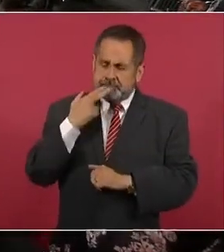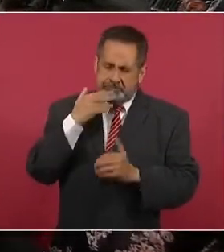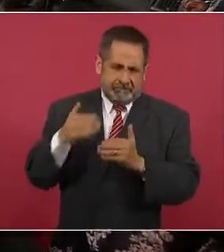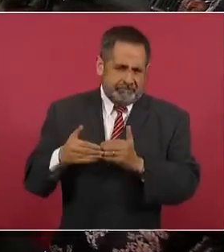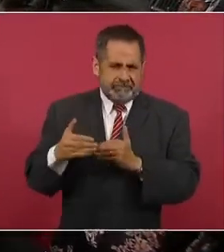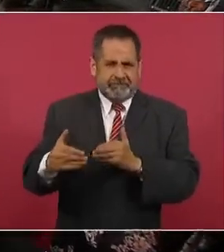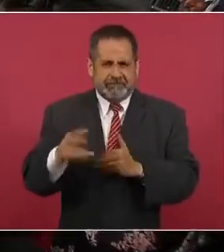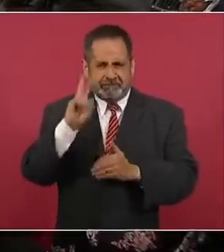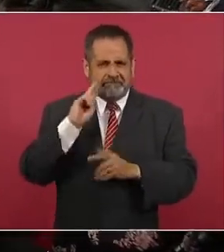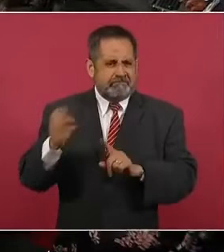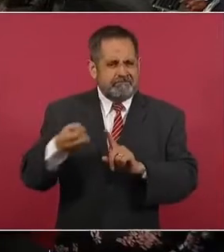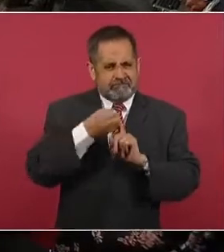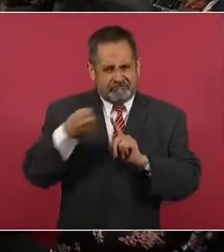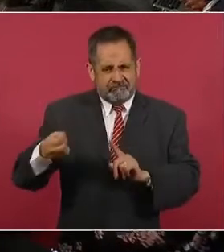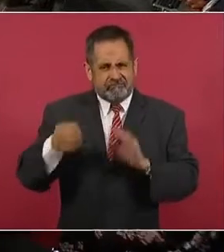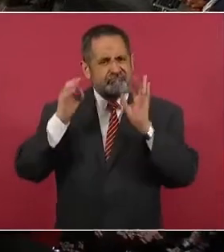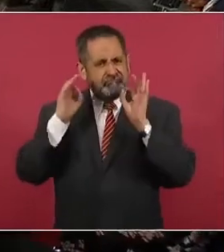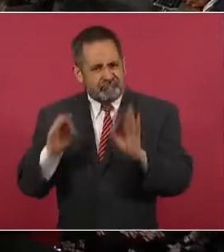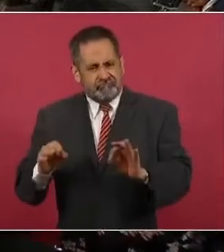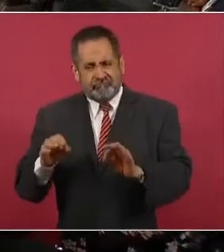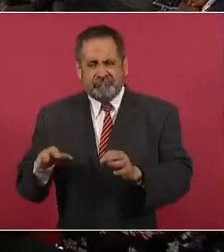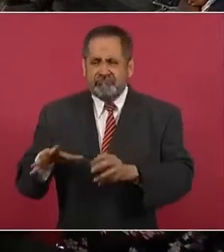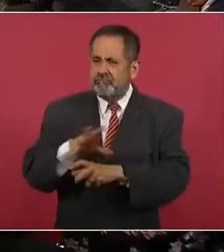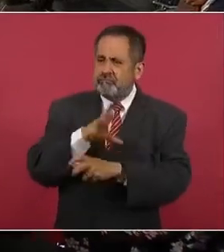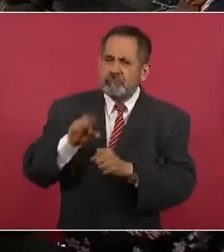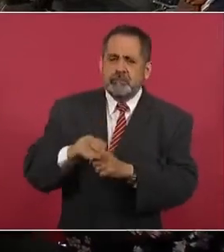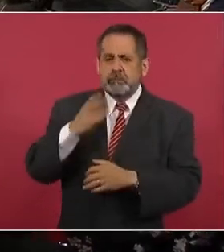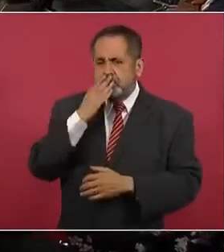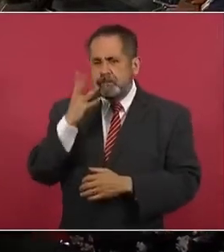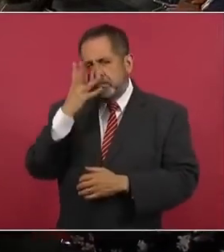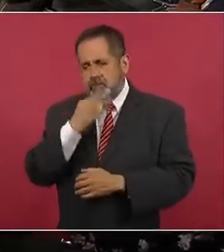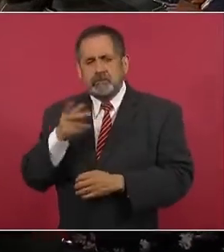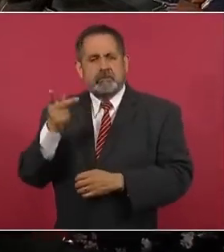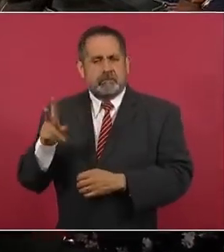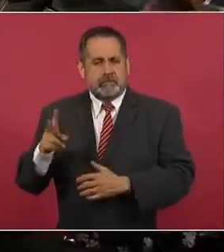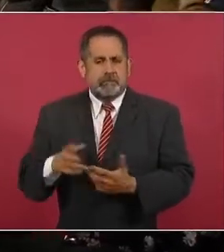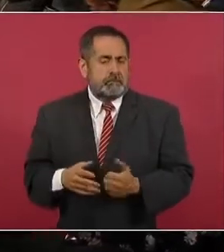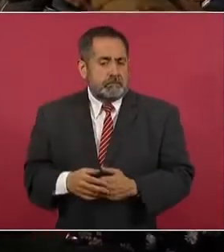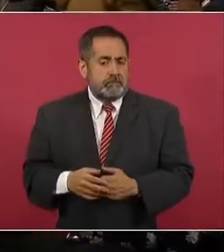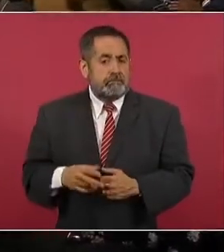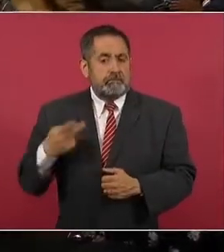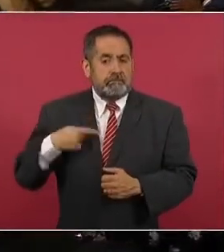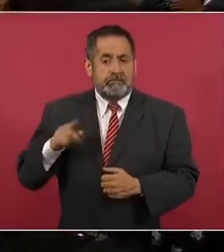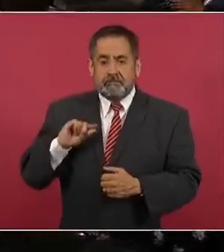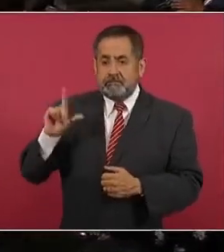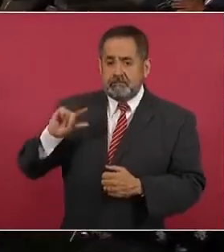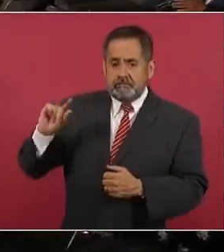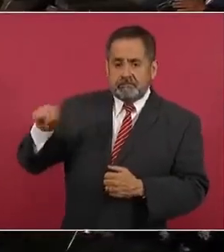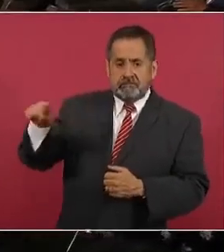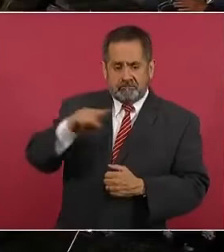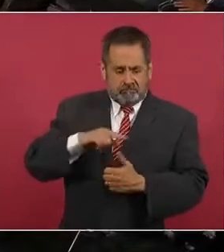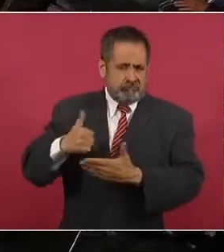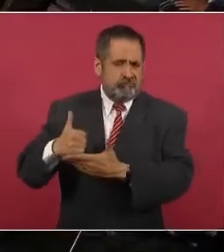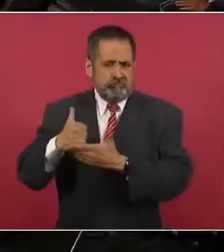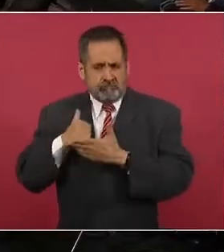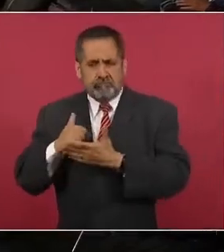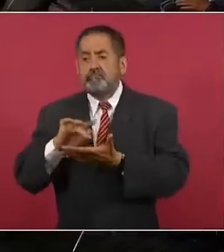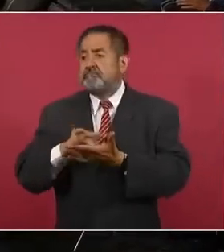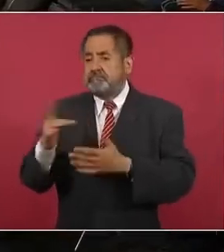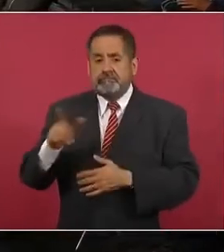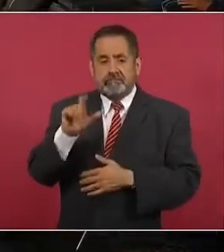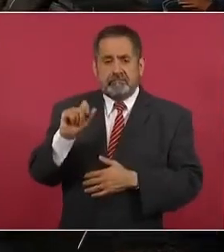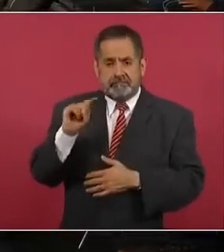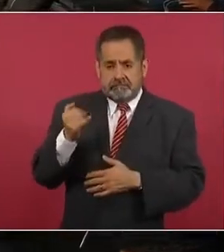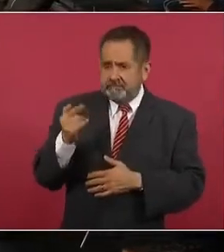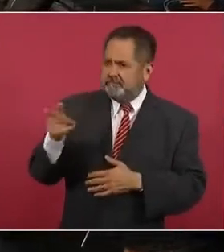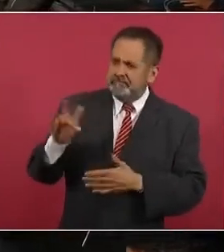ese ordenamiento que tanto queremos en Puerto Vallarta. Así que todos los funcionarios nos ayudaron, gracias Leti también,